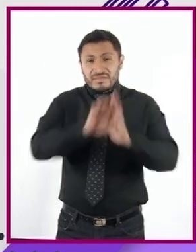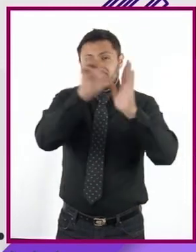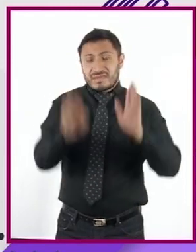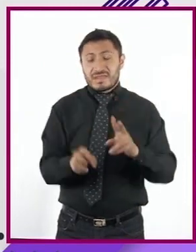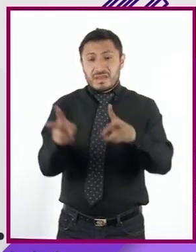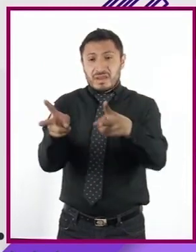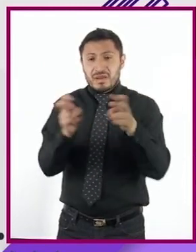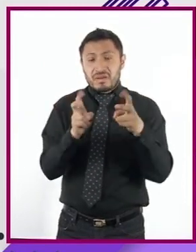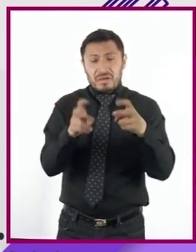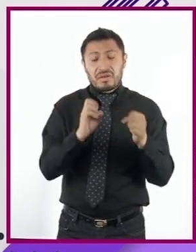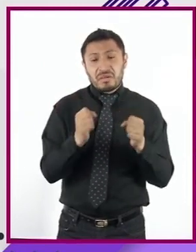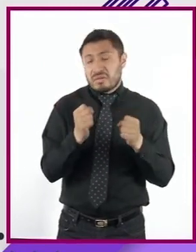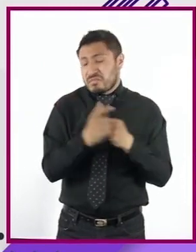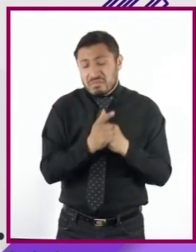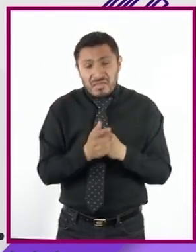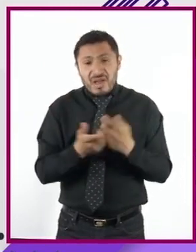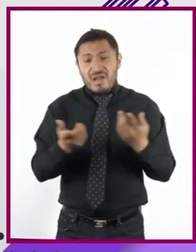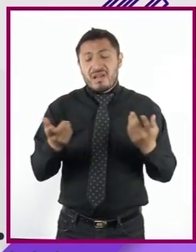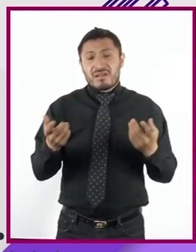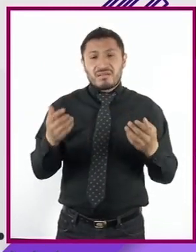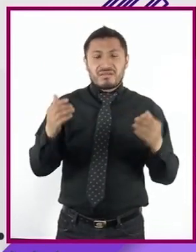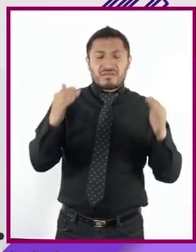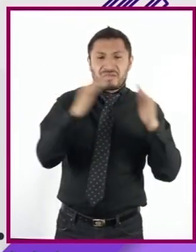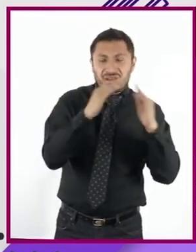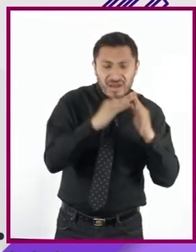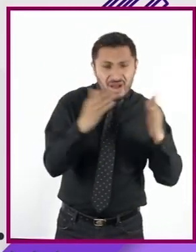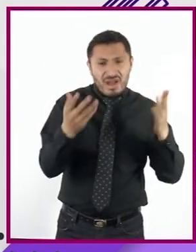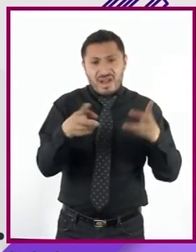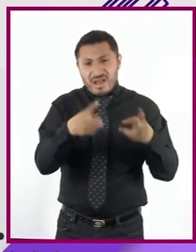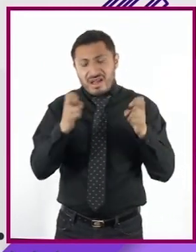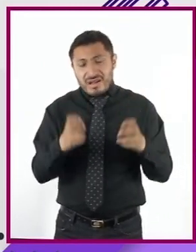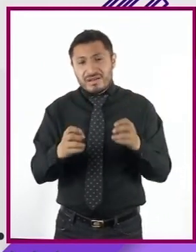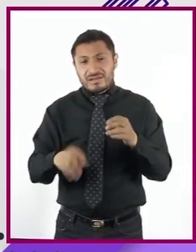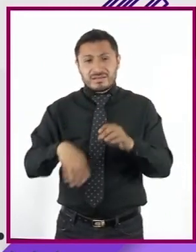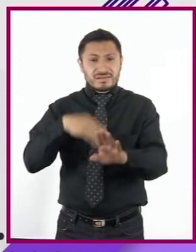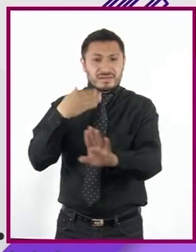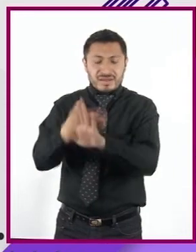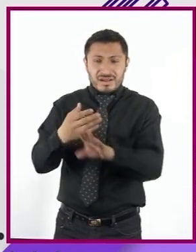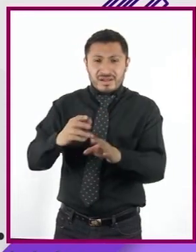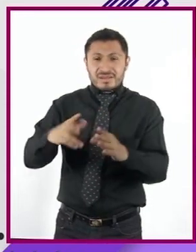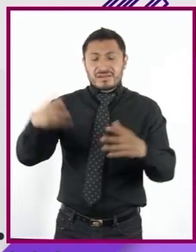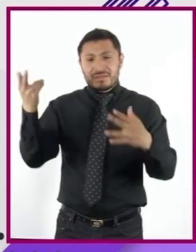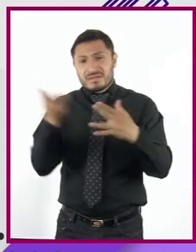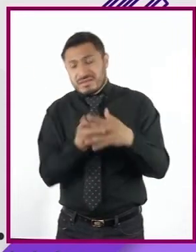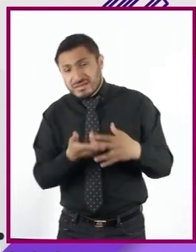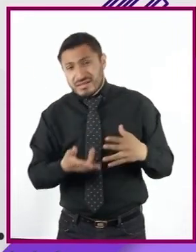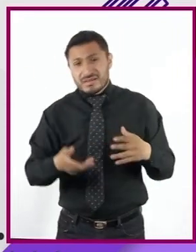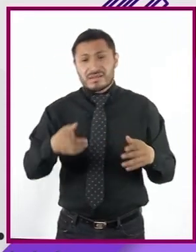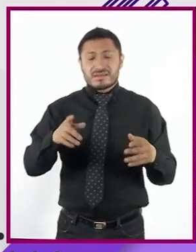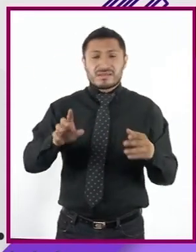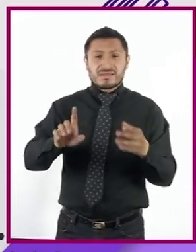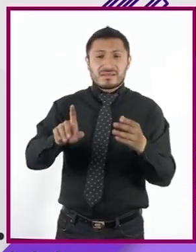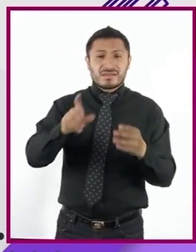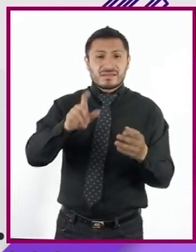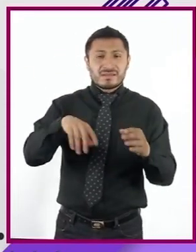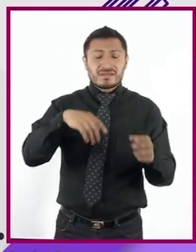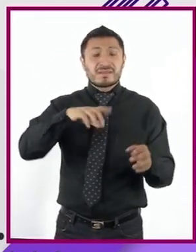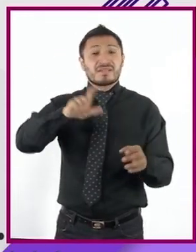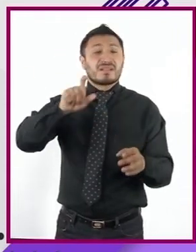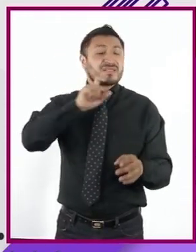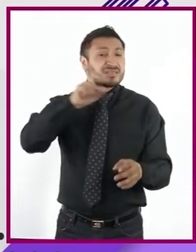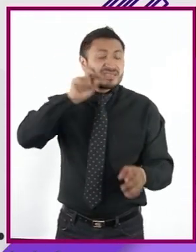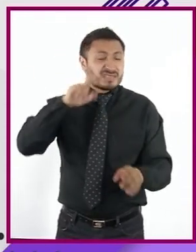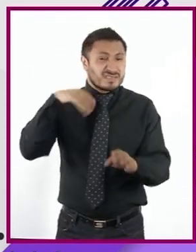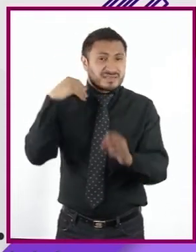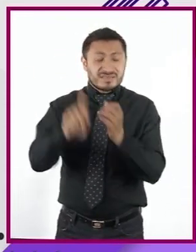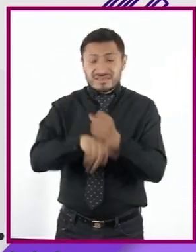robo a una persona o a casa-habitación, lesiones, homicidio, delitos sexuales, abuso de